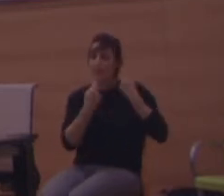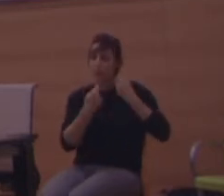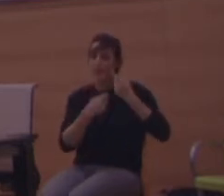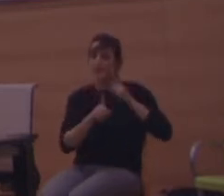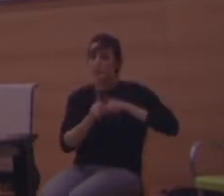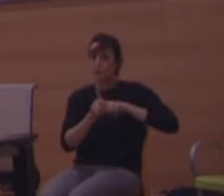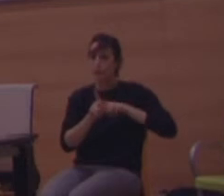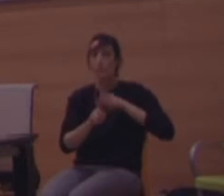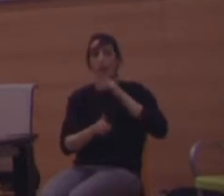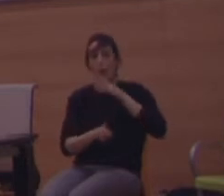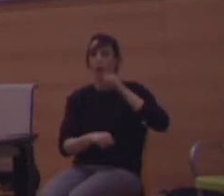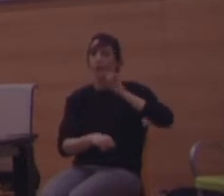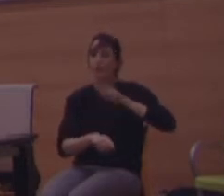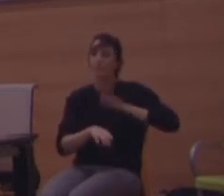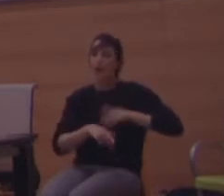del pie diabético.